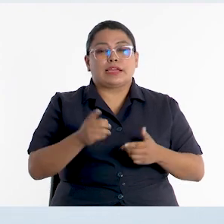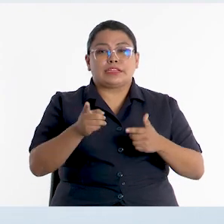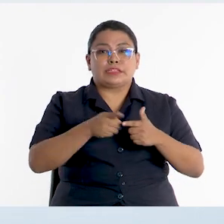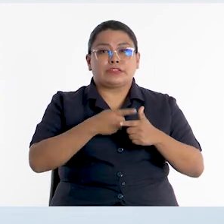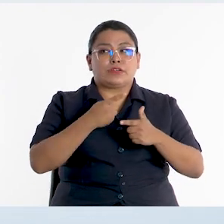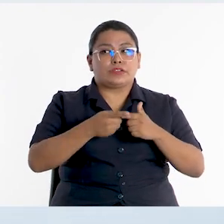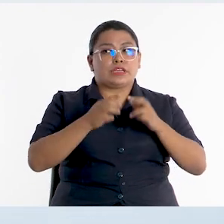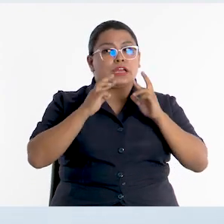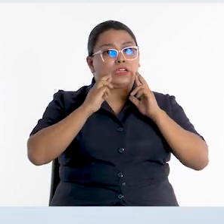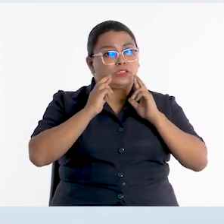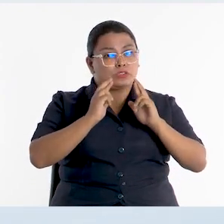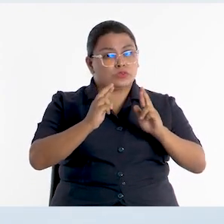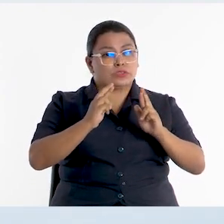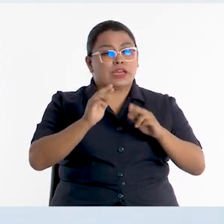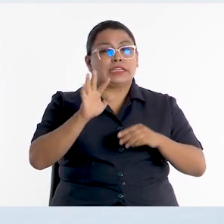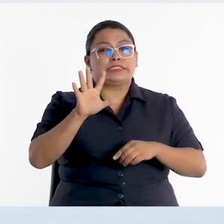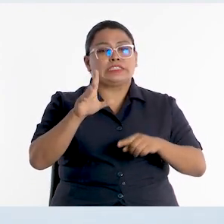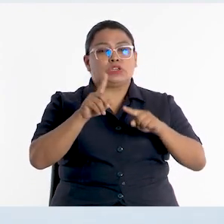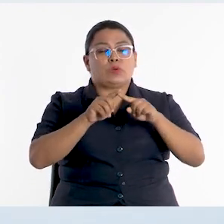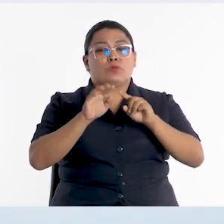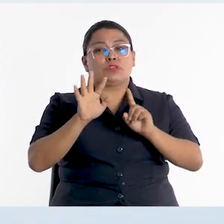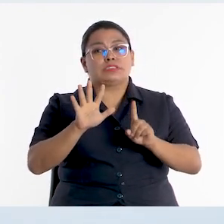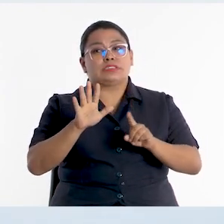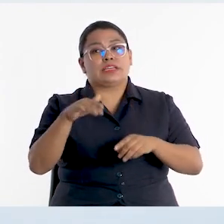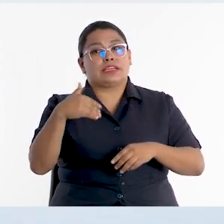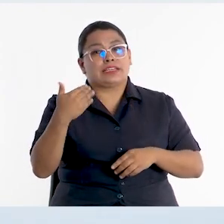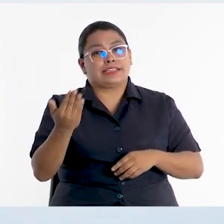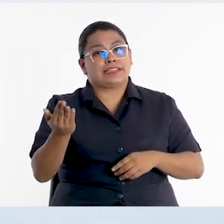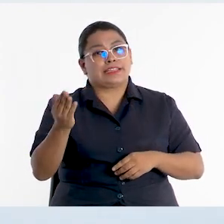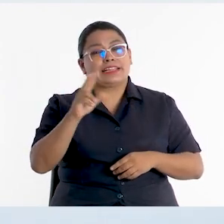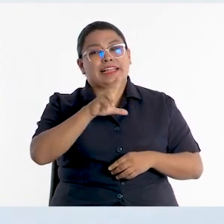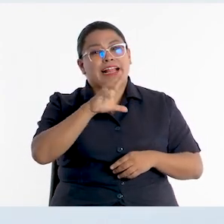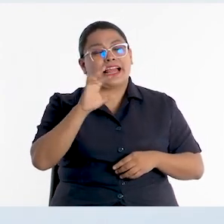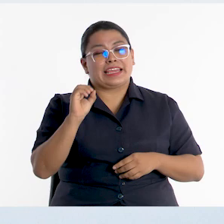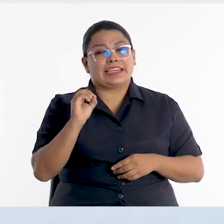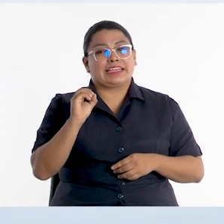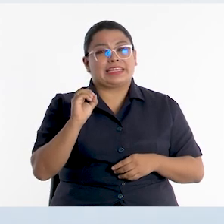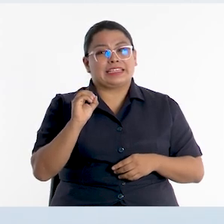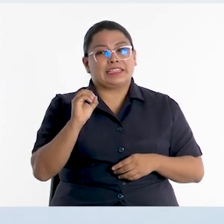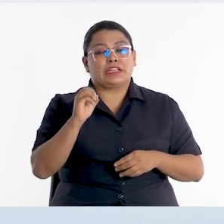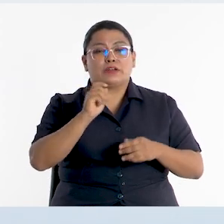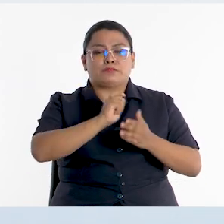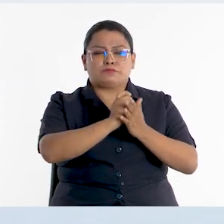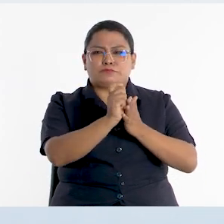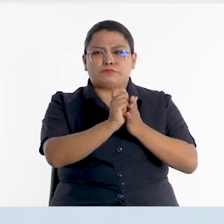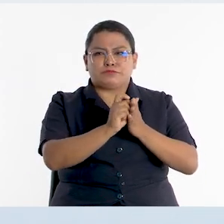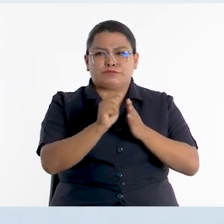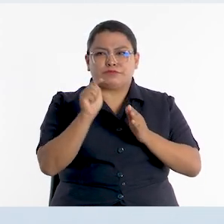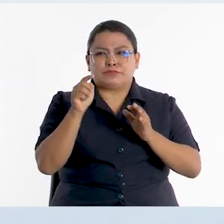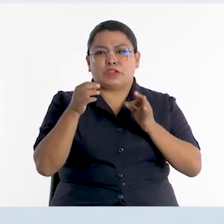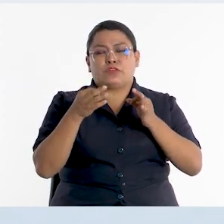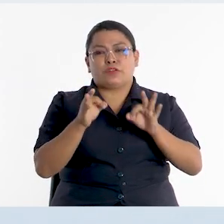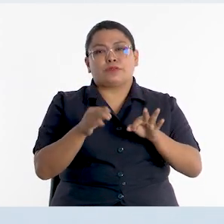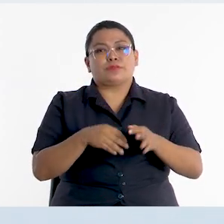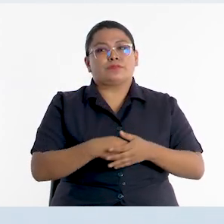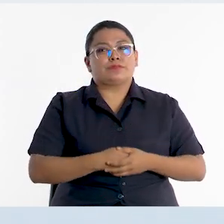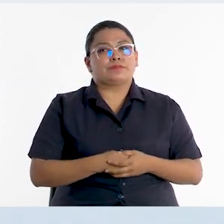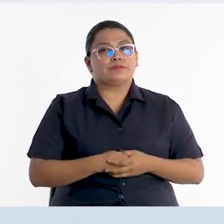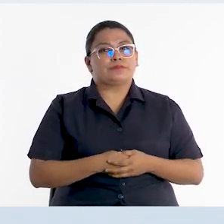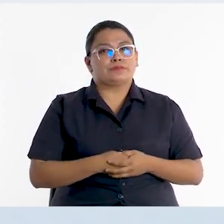Entonces, el resultado de 5 por 6 es 30 y lo escribo así.